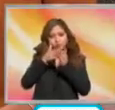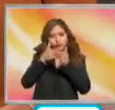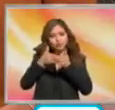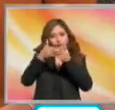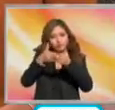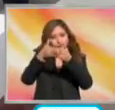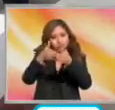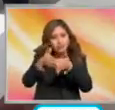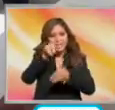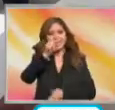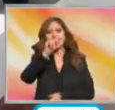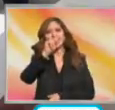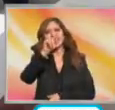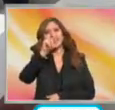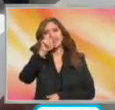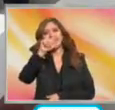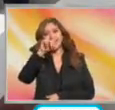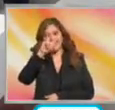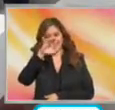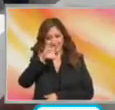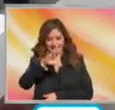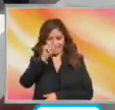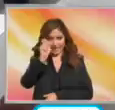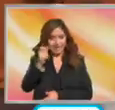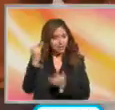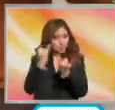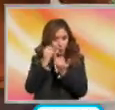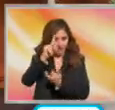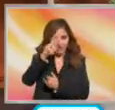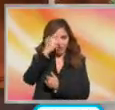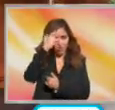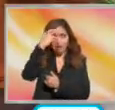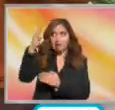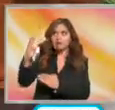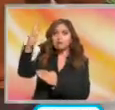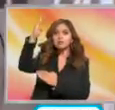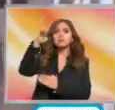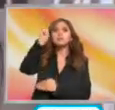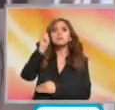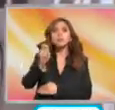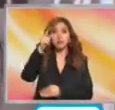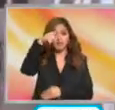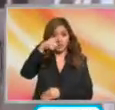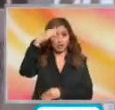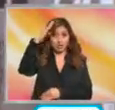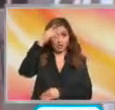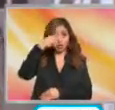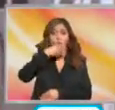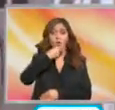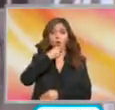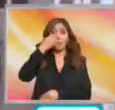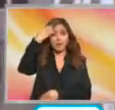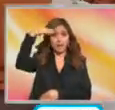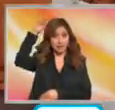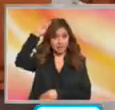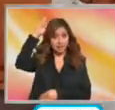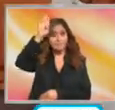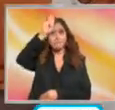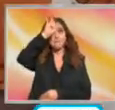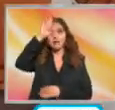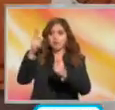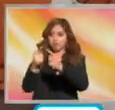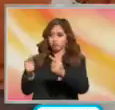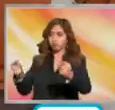sumamente profundo. Sí, ¿no? Y además cuando fue lo del Titanic, bueno, el capitán veía solamente un pedazo de hielo, Sí. pero jamás se